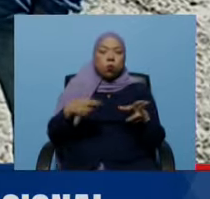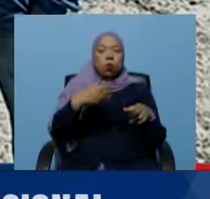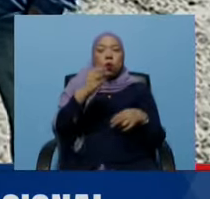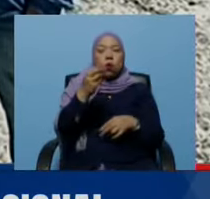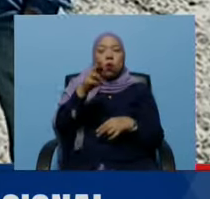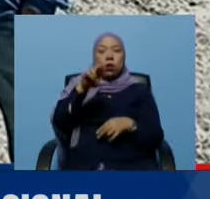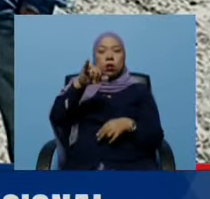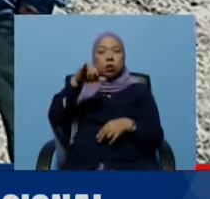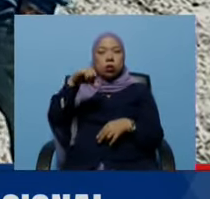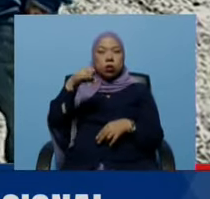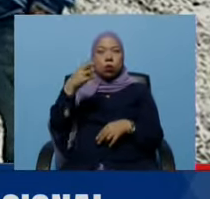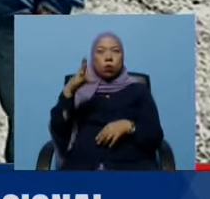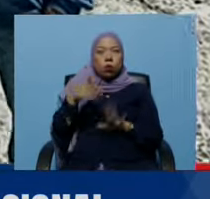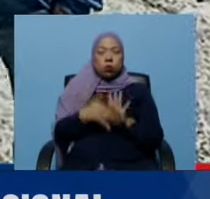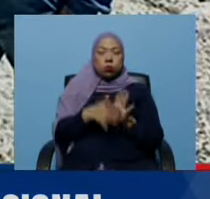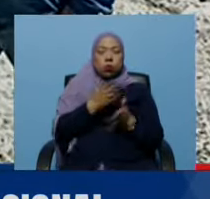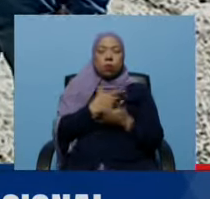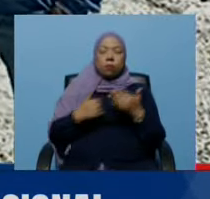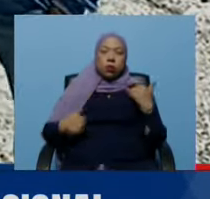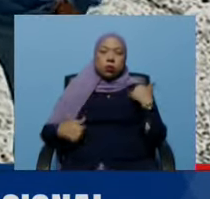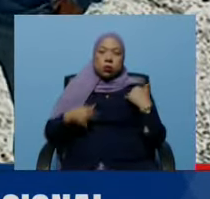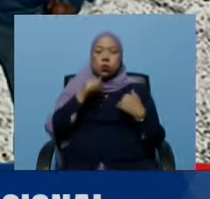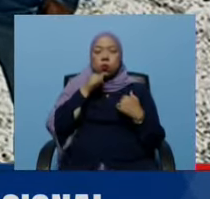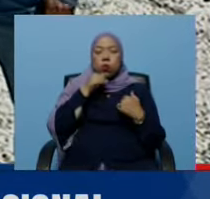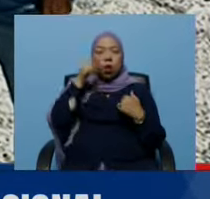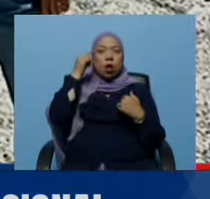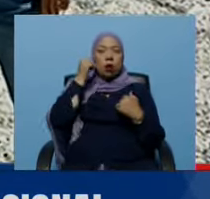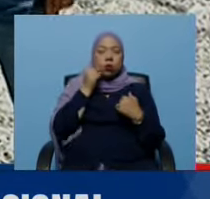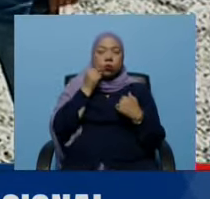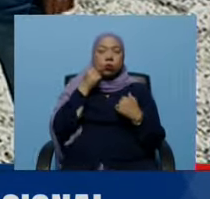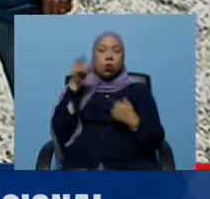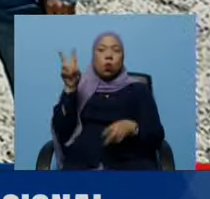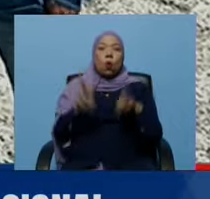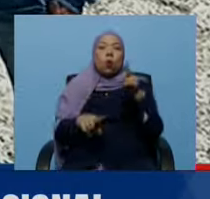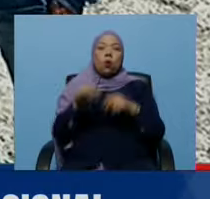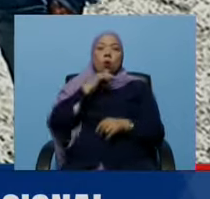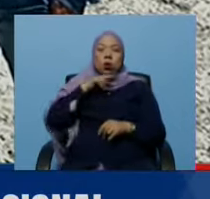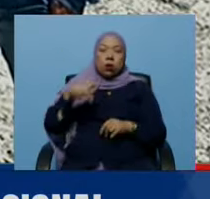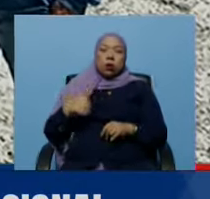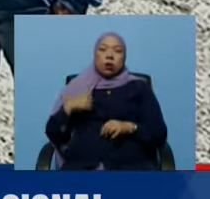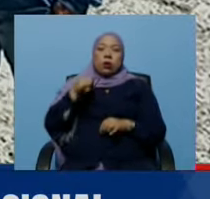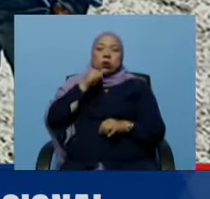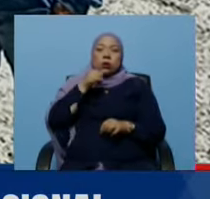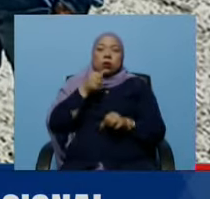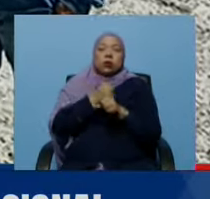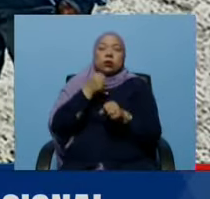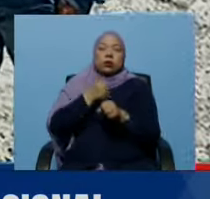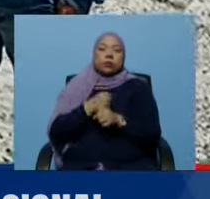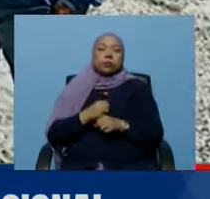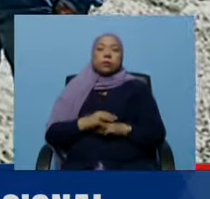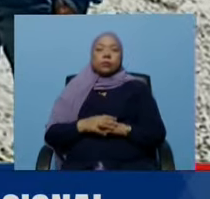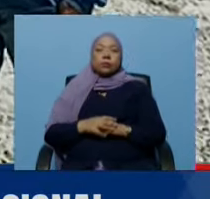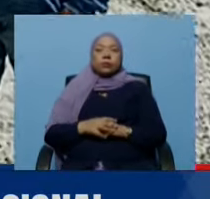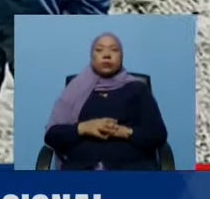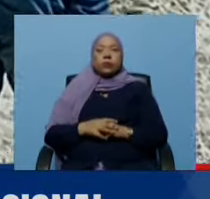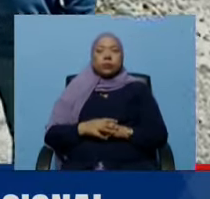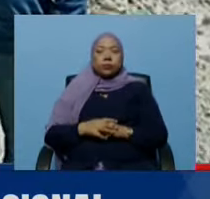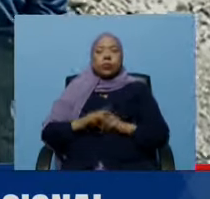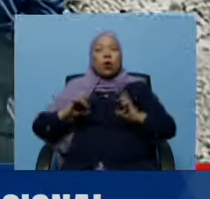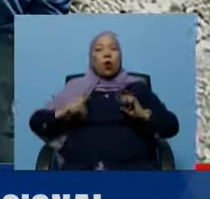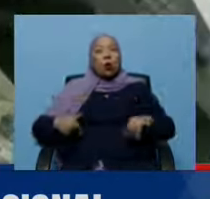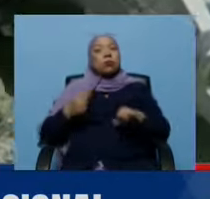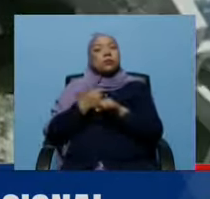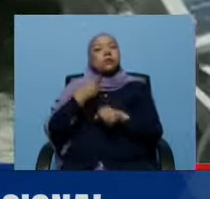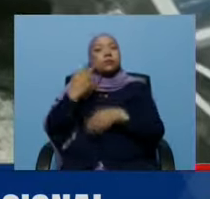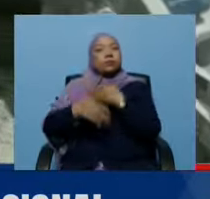En ocasión de presentar desde Sucre una extraordinaria noticia con la apertura